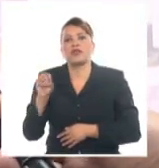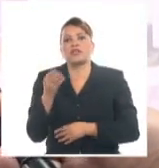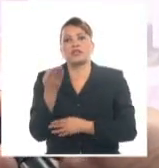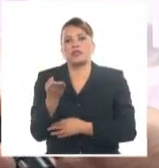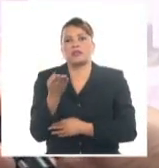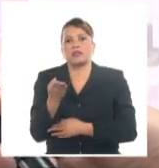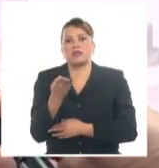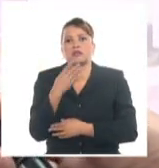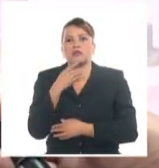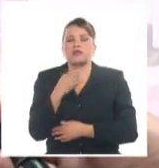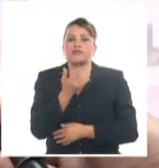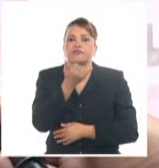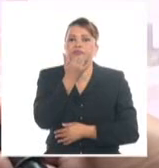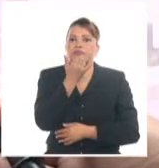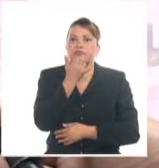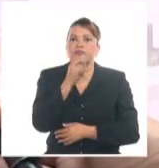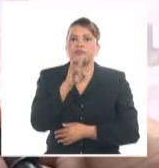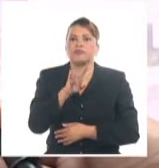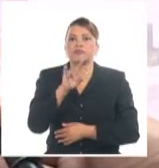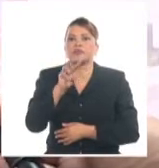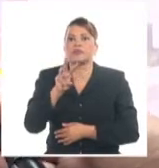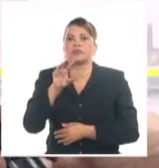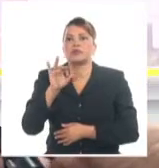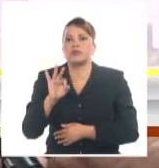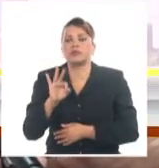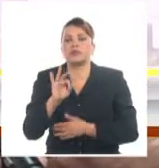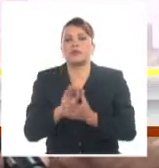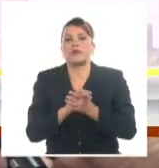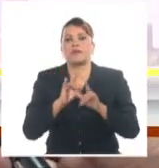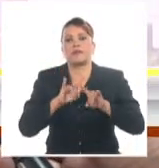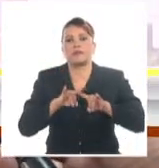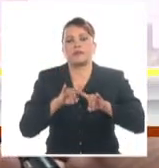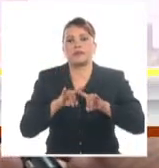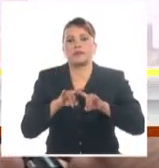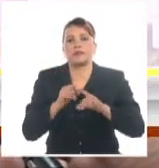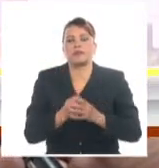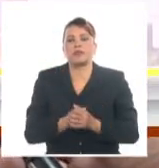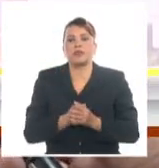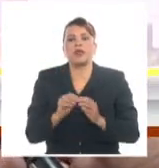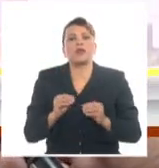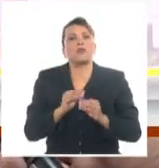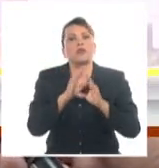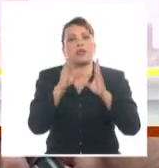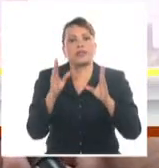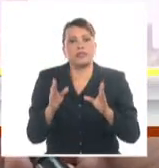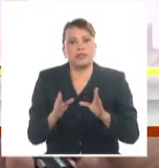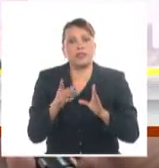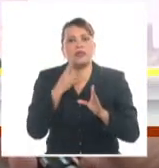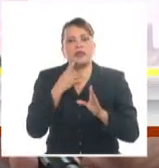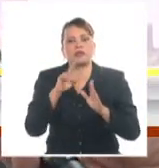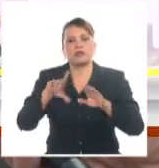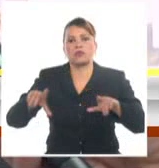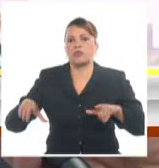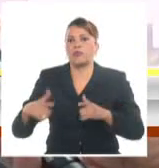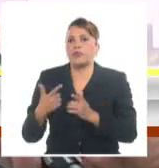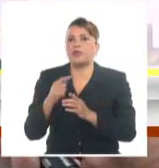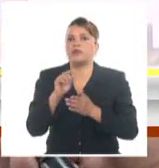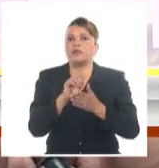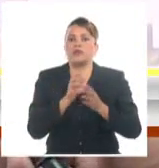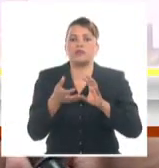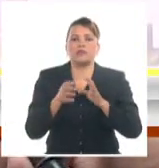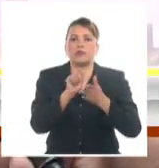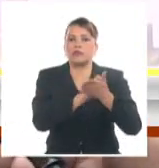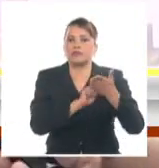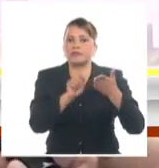tenemos un déficit de 938 megawatts para el pico. En el horario del día, cumpliendo con la estrategia que le había planteado de guardar un poco de potencia para el